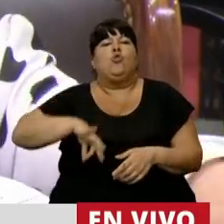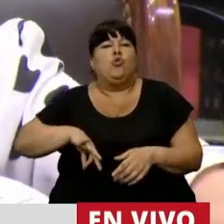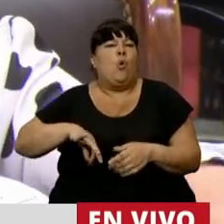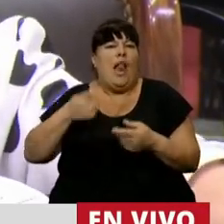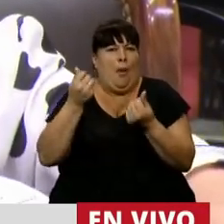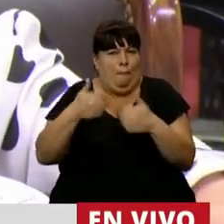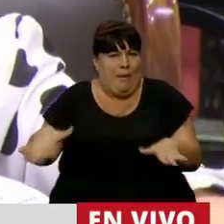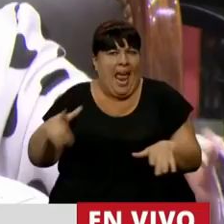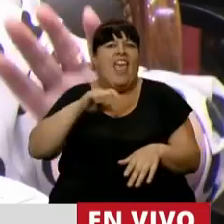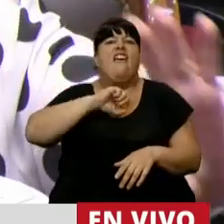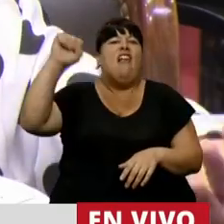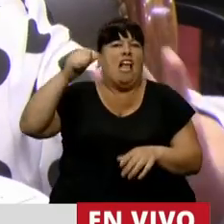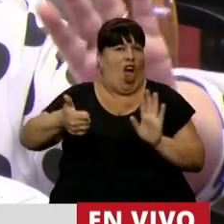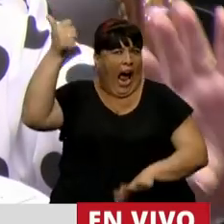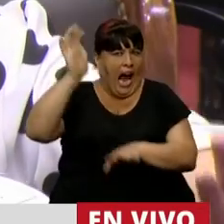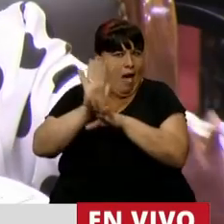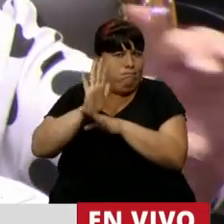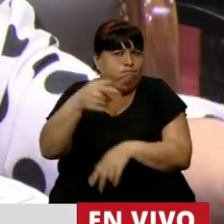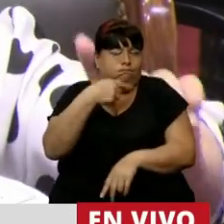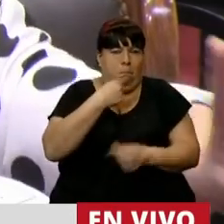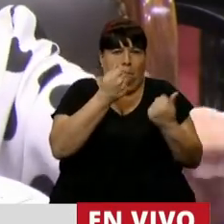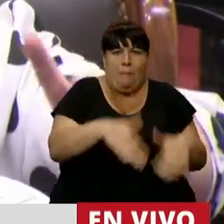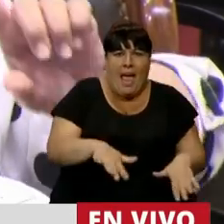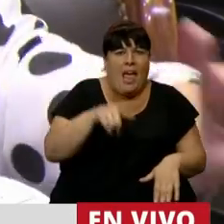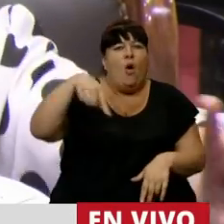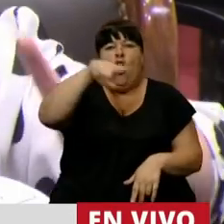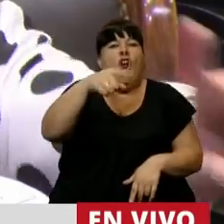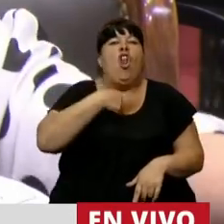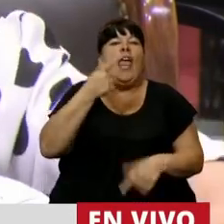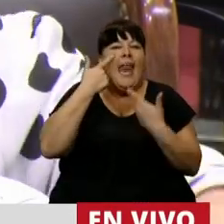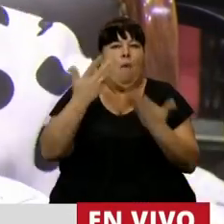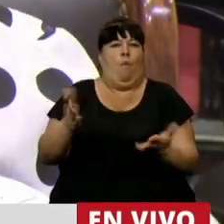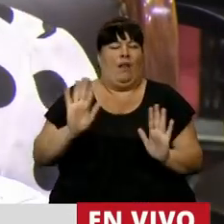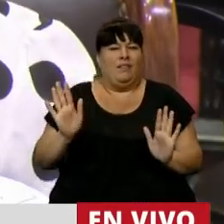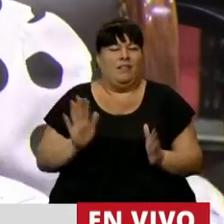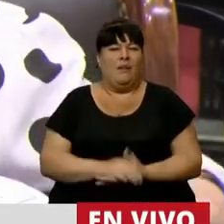están perdiendo a la inflación y eso es una realidad que ustedes no quieren ver.